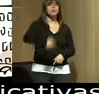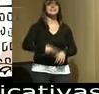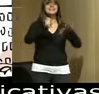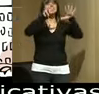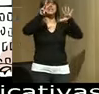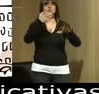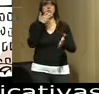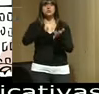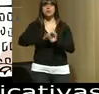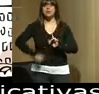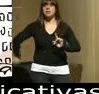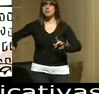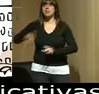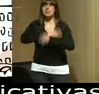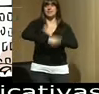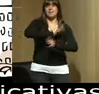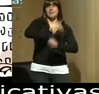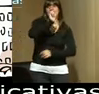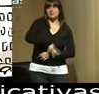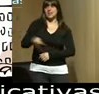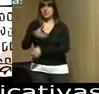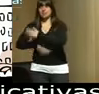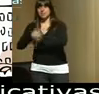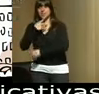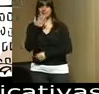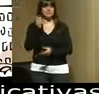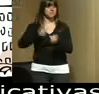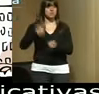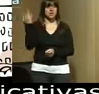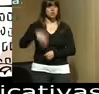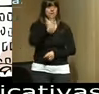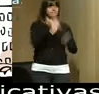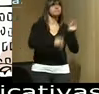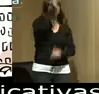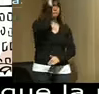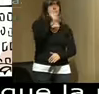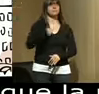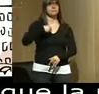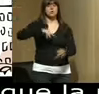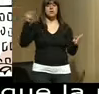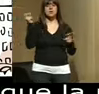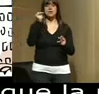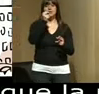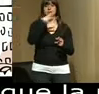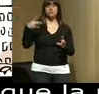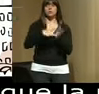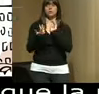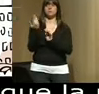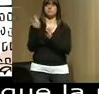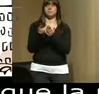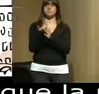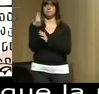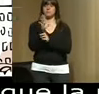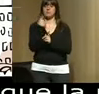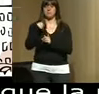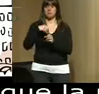participación tanto por las personas sin discapacidad como no discapacitadas. Este resultado ya se puso de manifiesto en ese trabajo previo